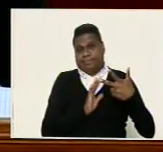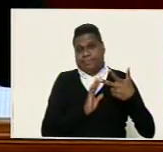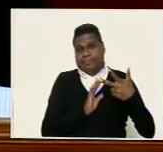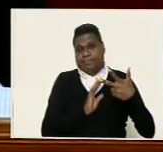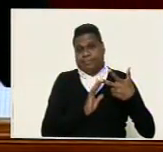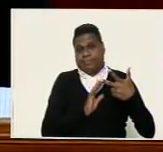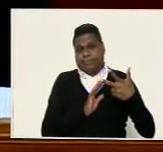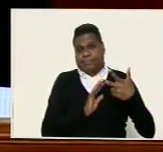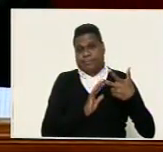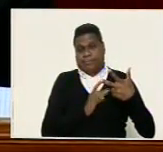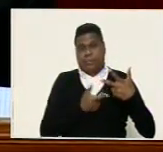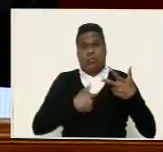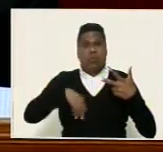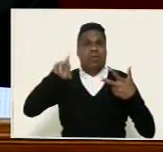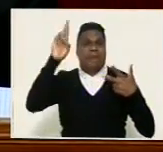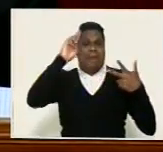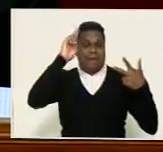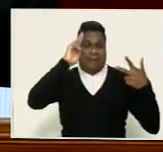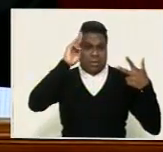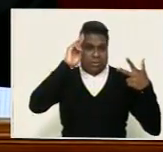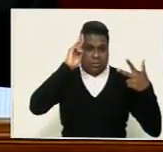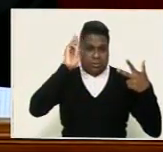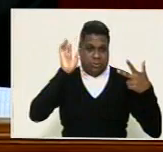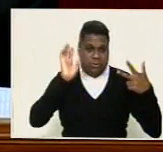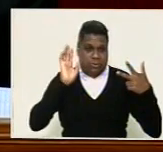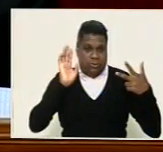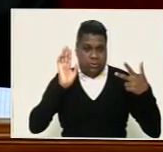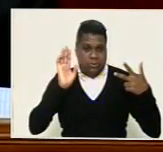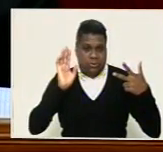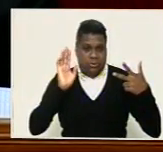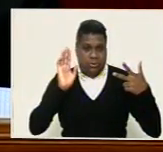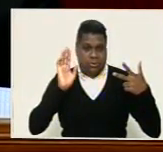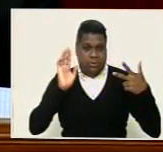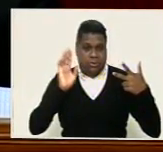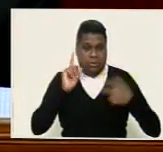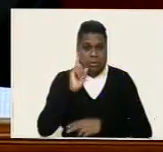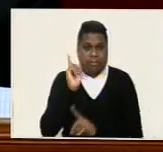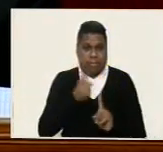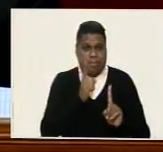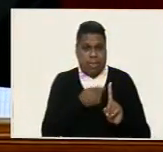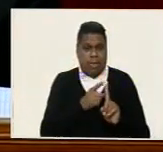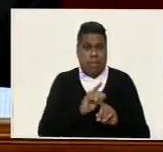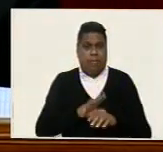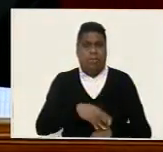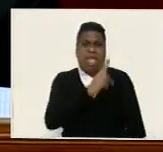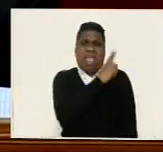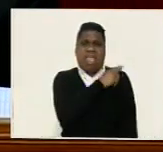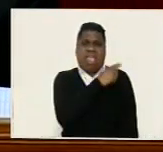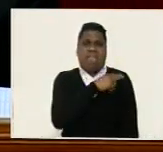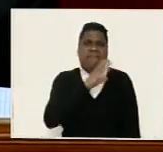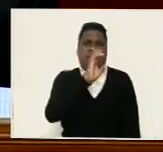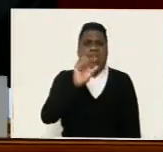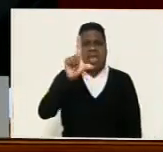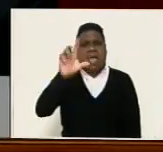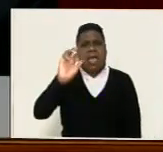como una razón para sancionar a Freddy Bernal porque es el jefe de los CLAC.